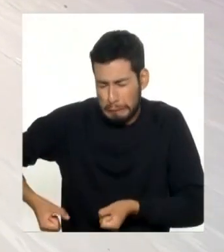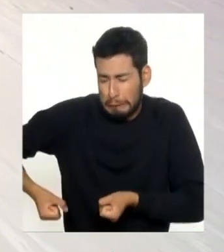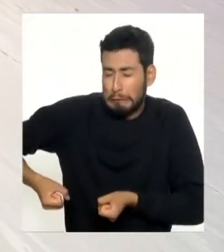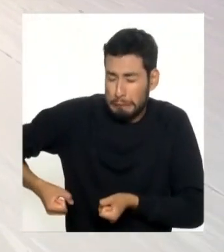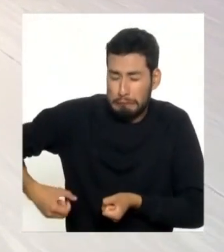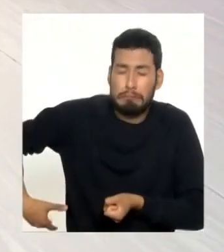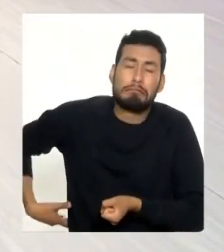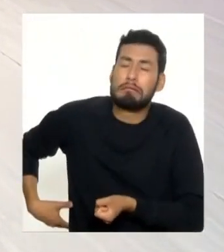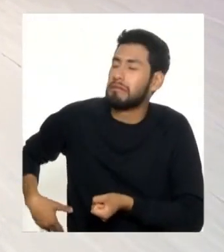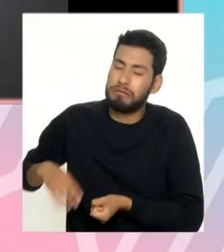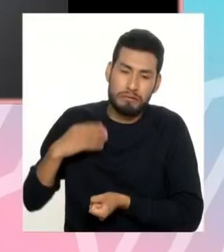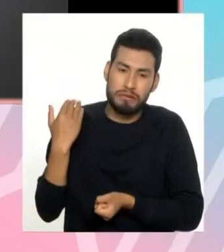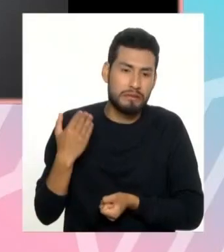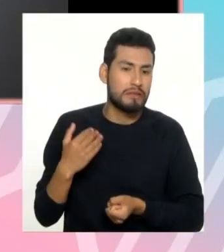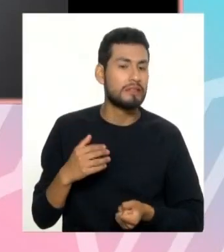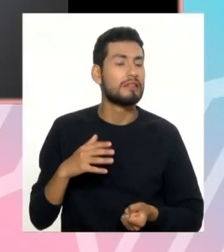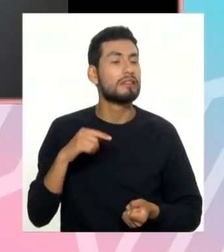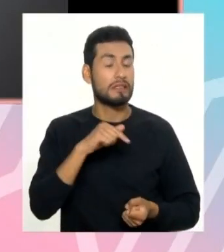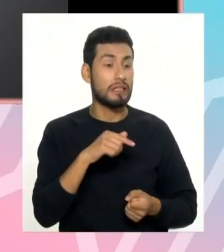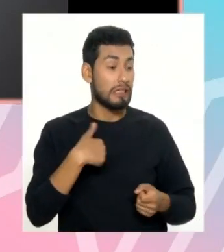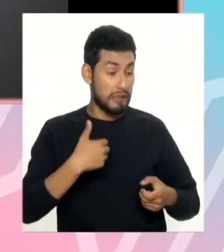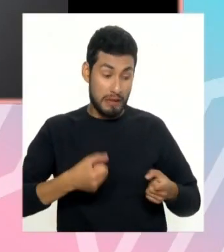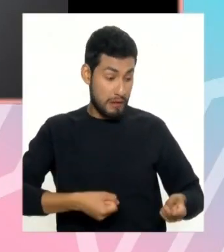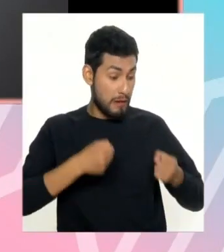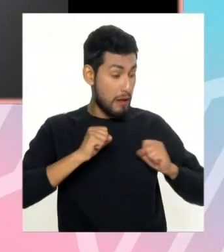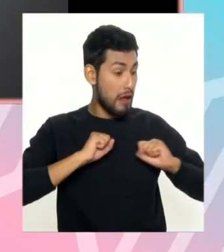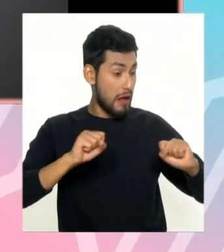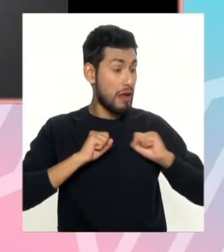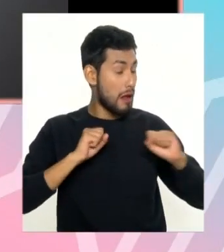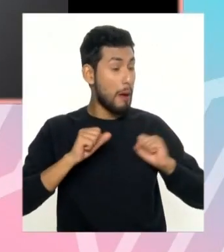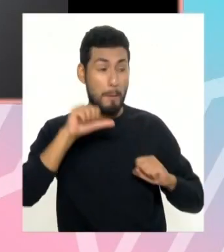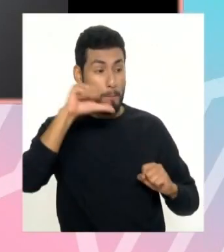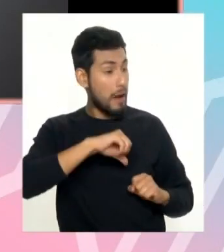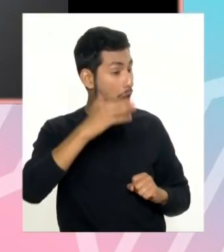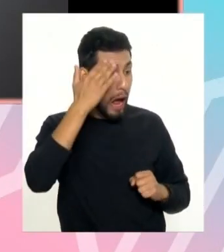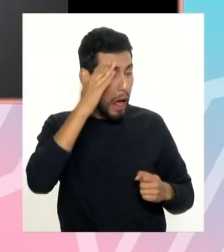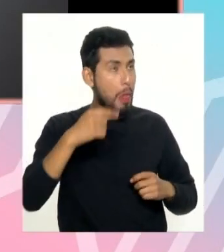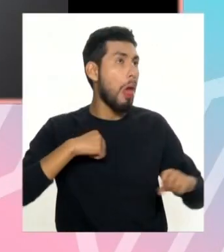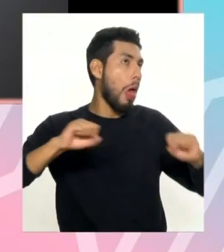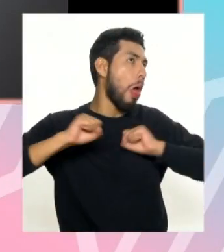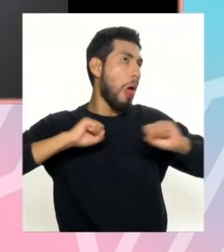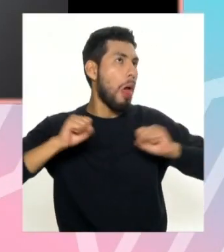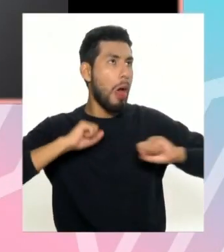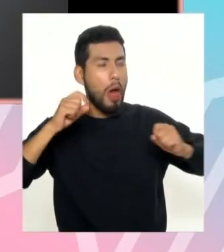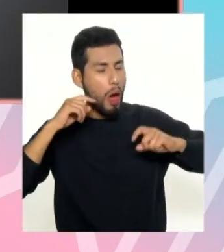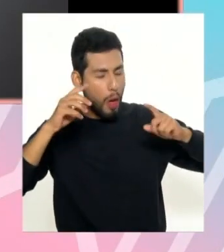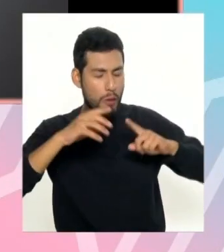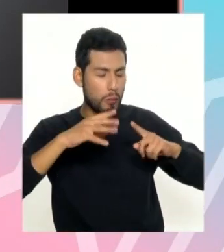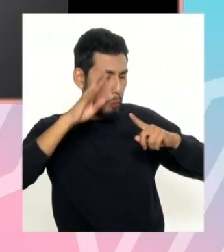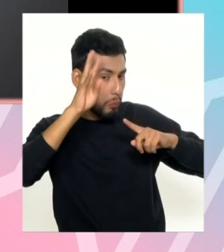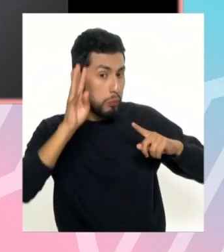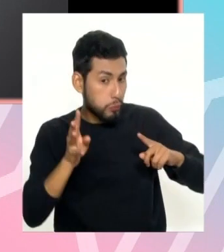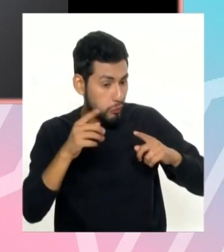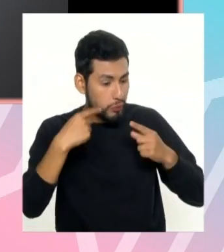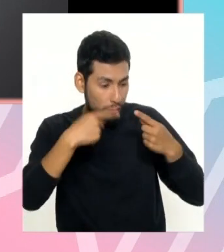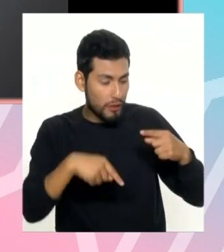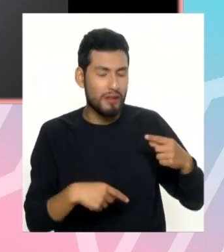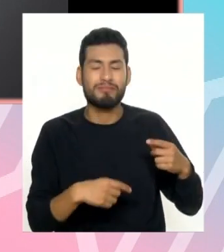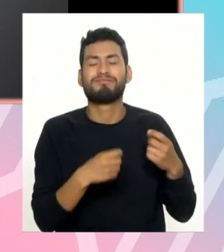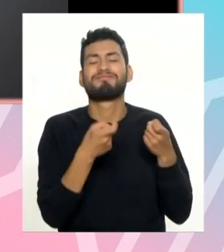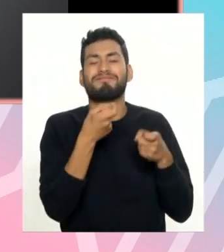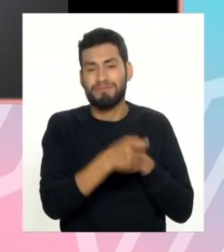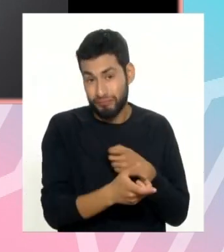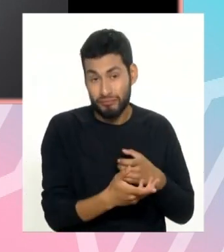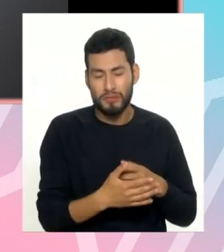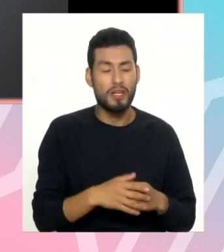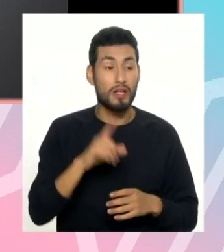es. Muchas veces la mala realización de ejercicios es otro factor importante. Entonces, acá viene a recalcar que cuando uno va a